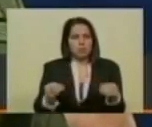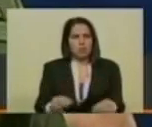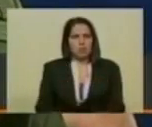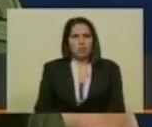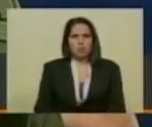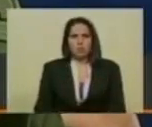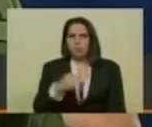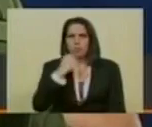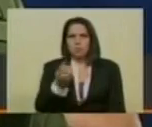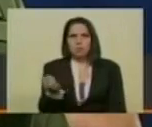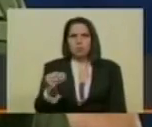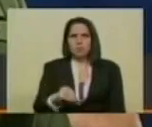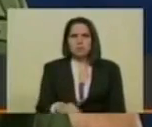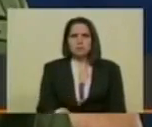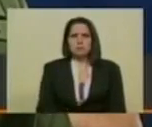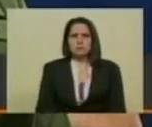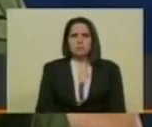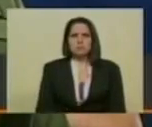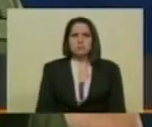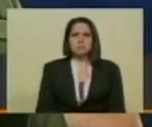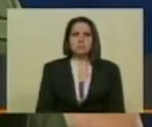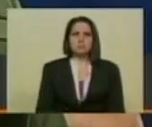más.